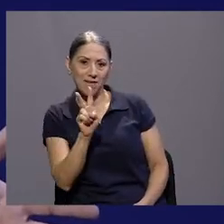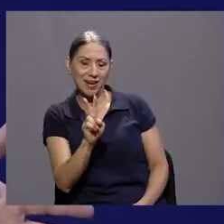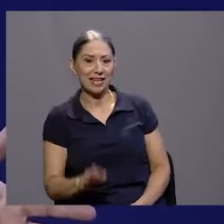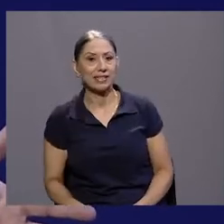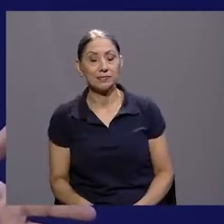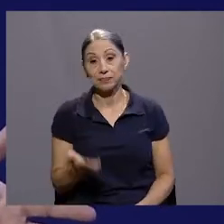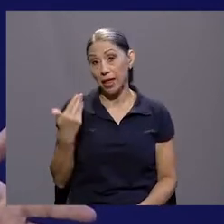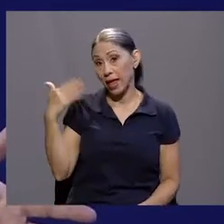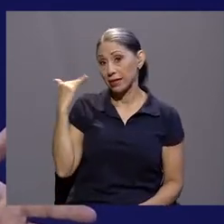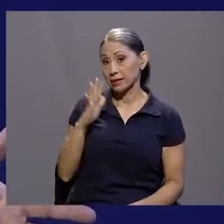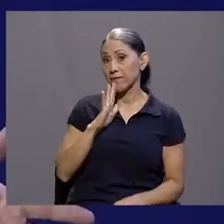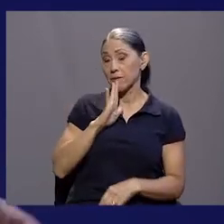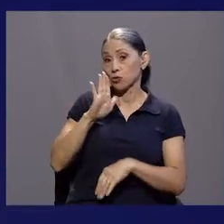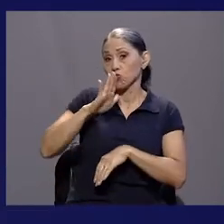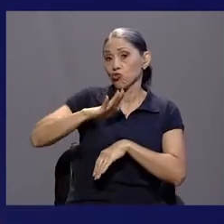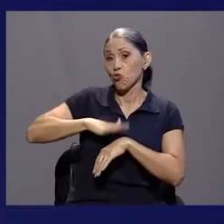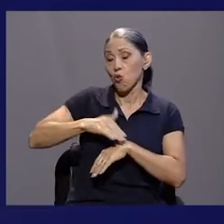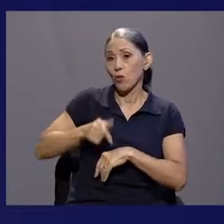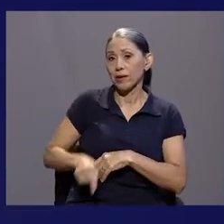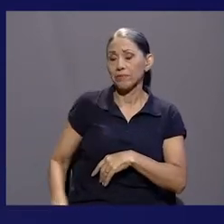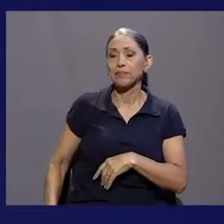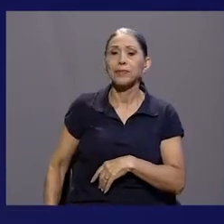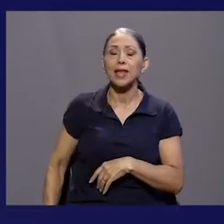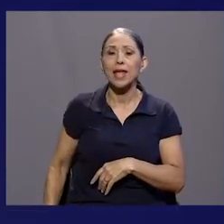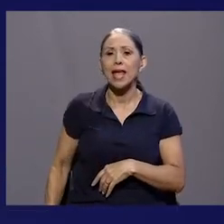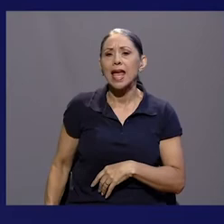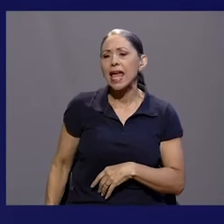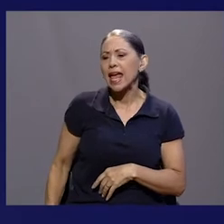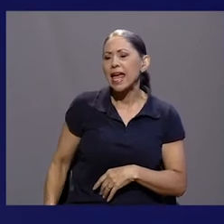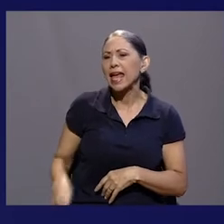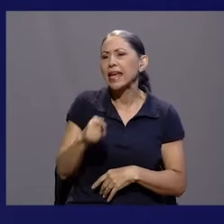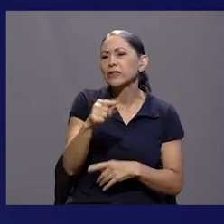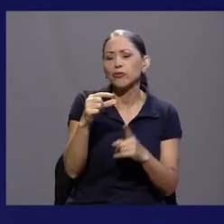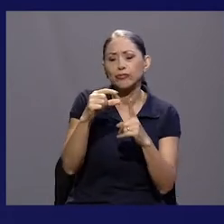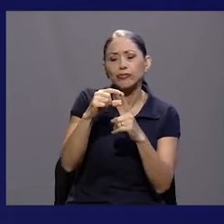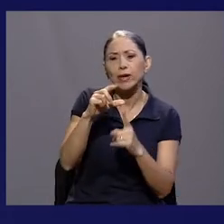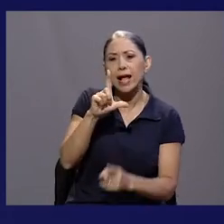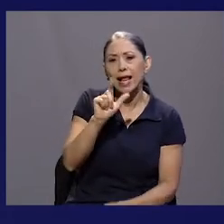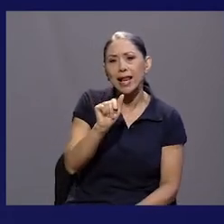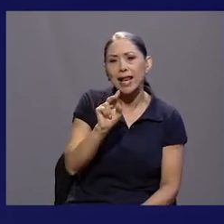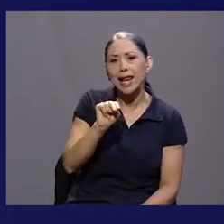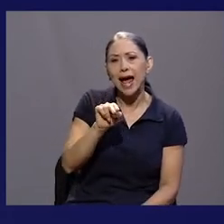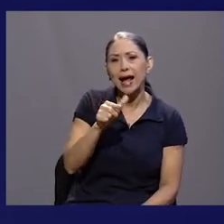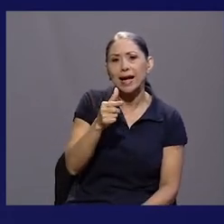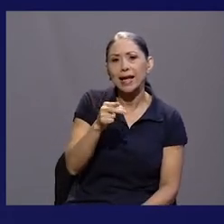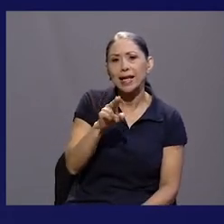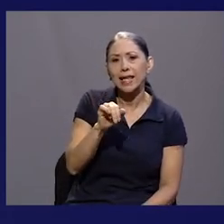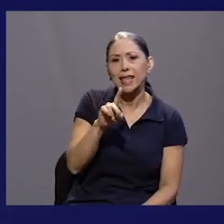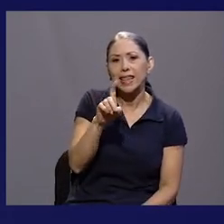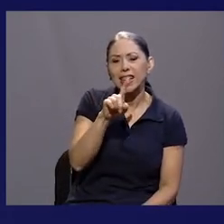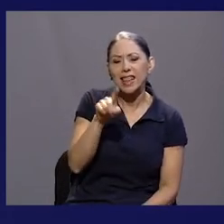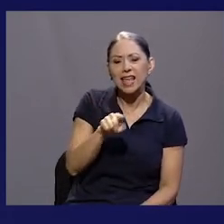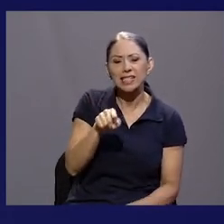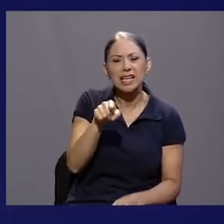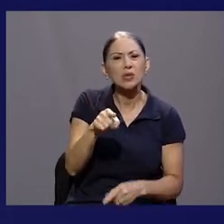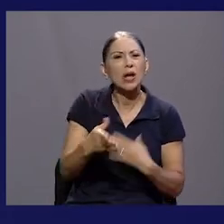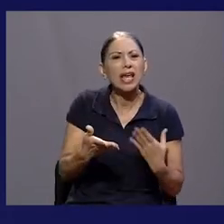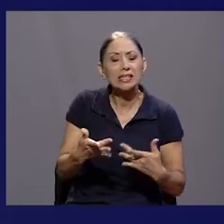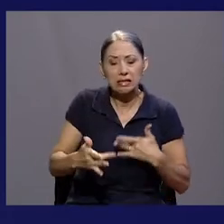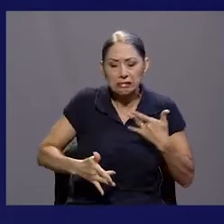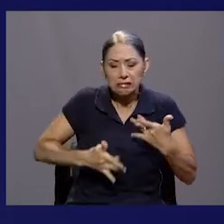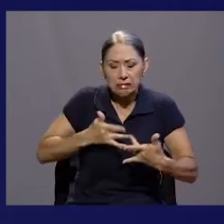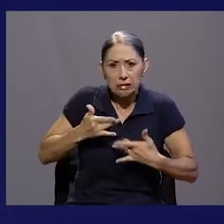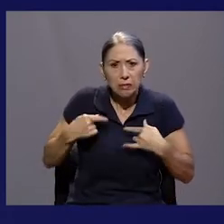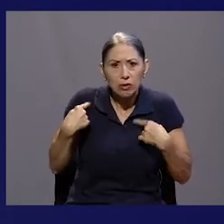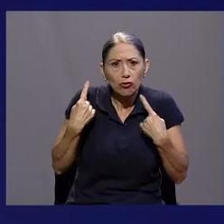bloque mencionada está afirmación de que la languidez podría constituirse en emoción predominante de